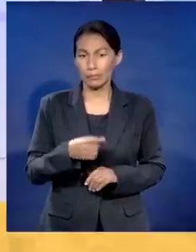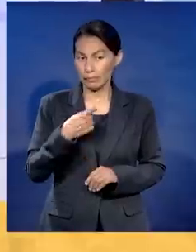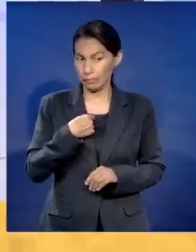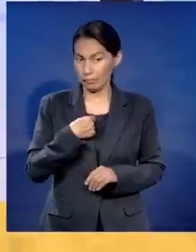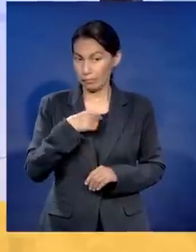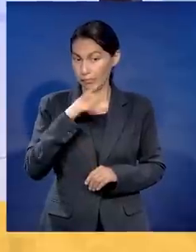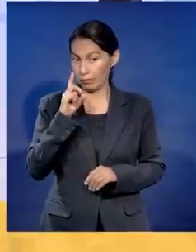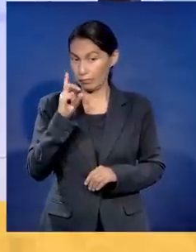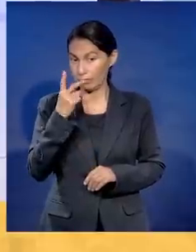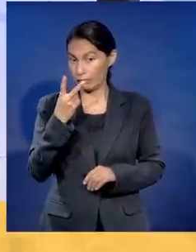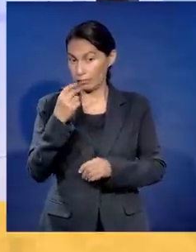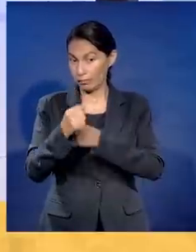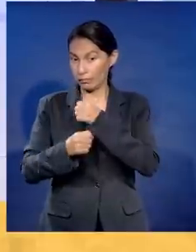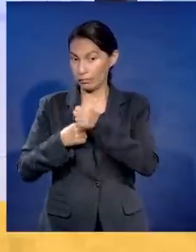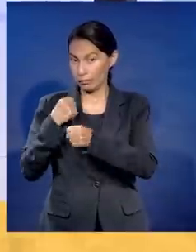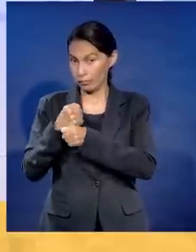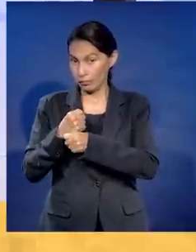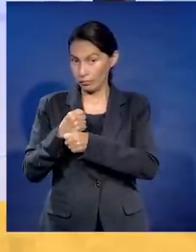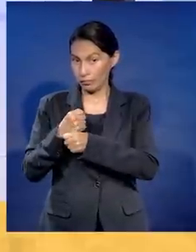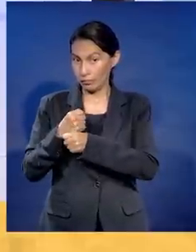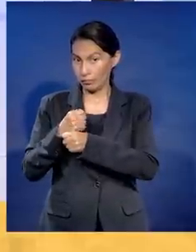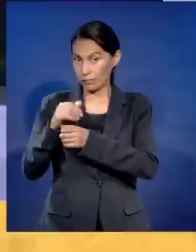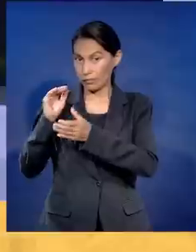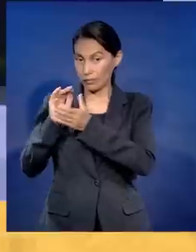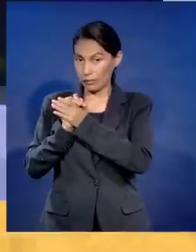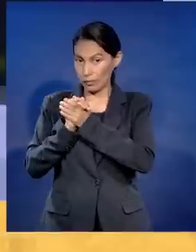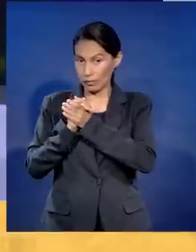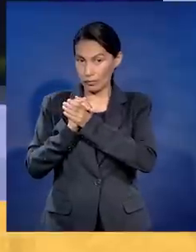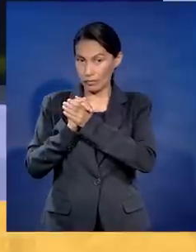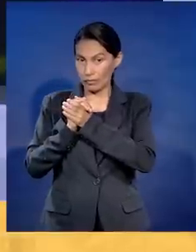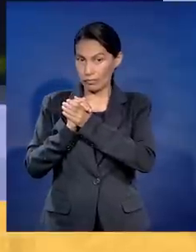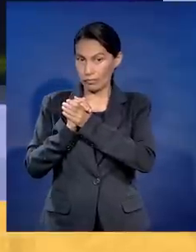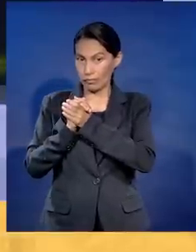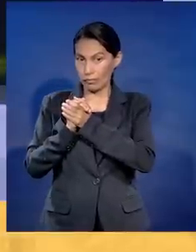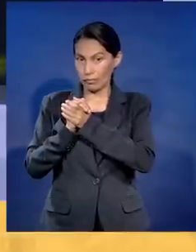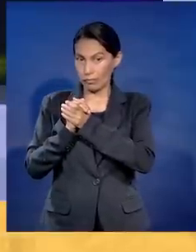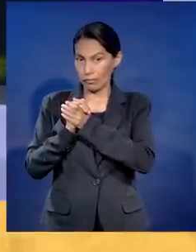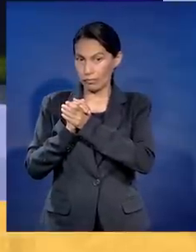Mira, me dice. Yo tengo 32 años de casado.